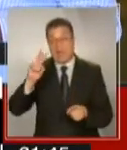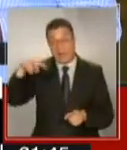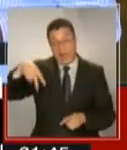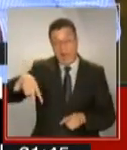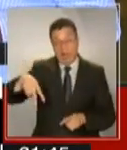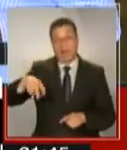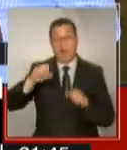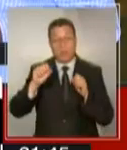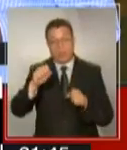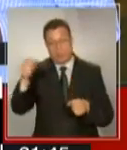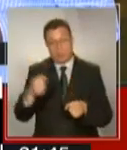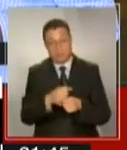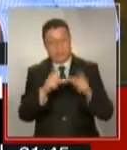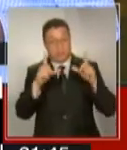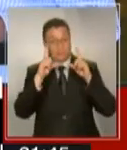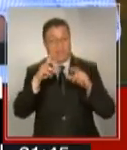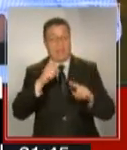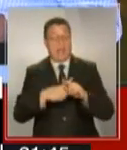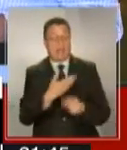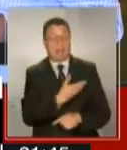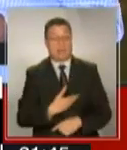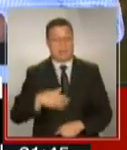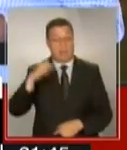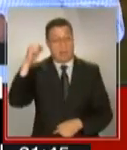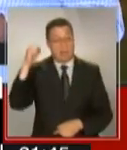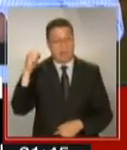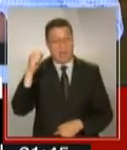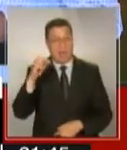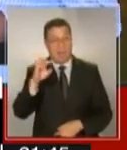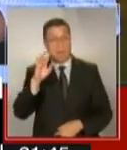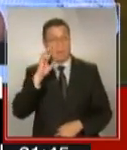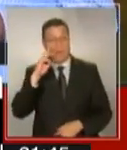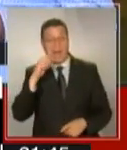llevara como su candidato al expresidente Sebastián Piñera a esas primarias?